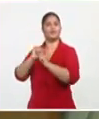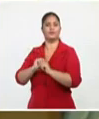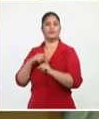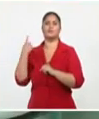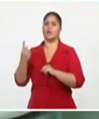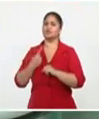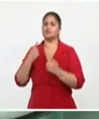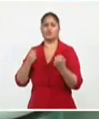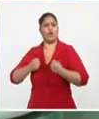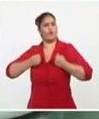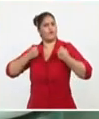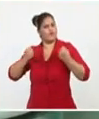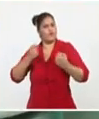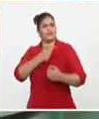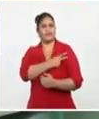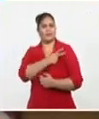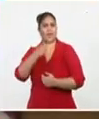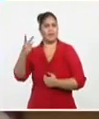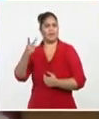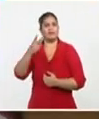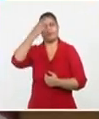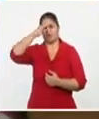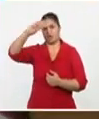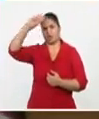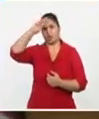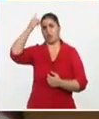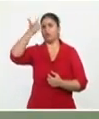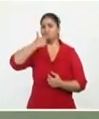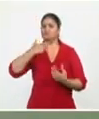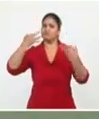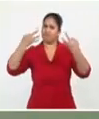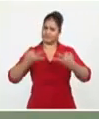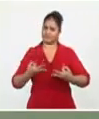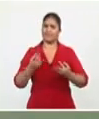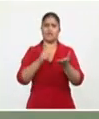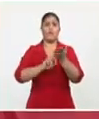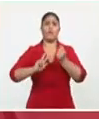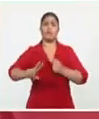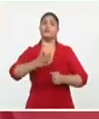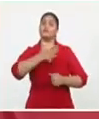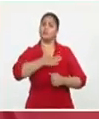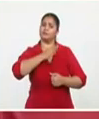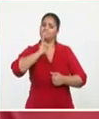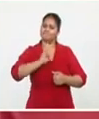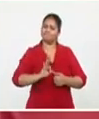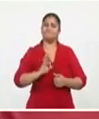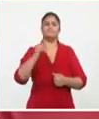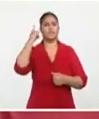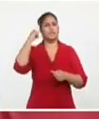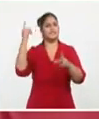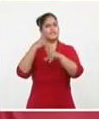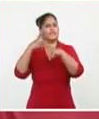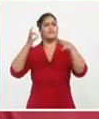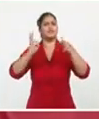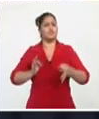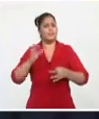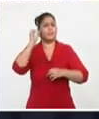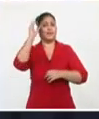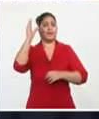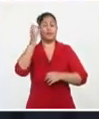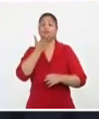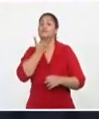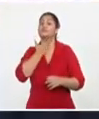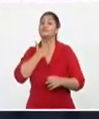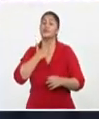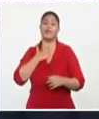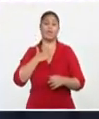veo la mano de Dios en el esfuerzo de los científicos de encontrar una solución. Y deseo mucho, mucho, mucho,